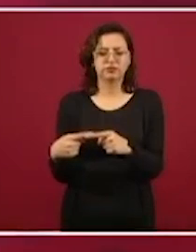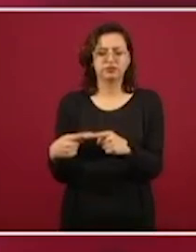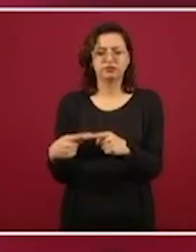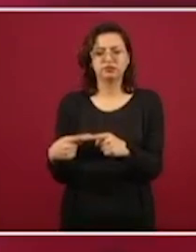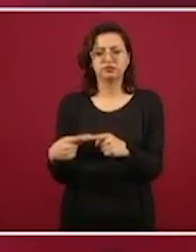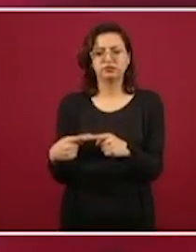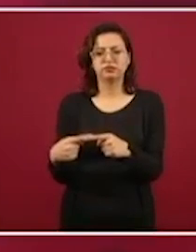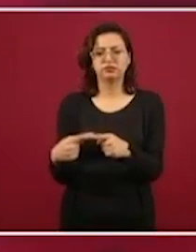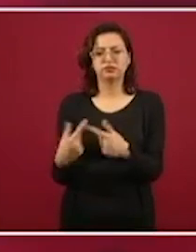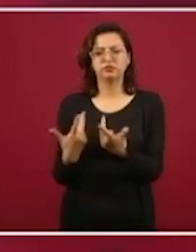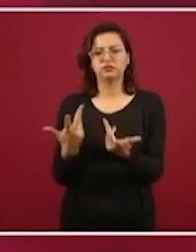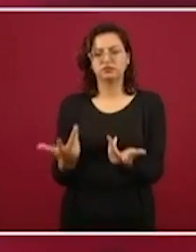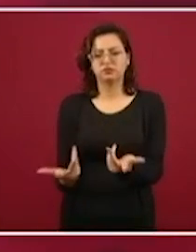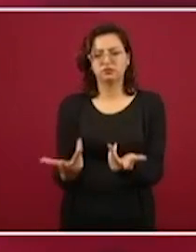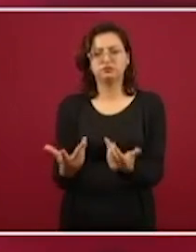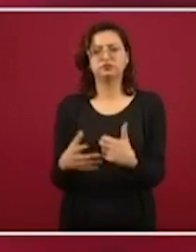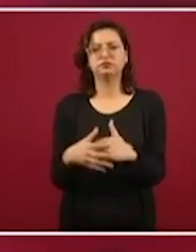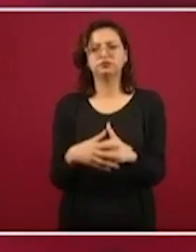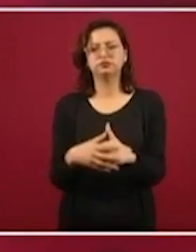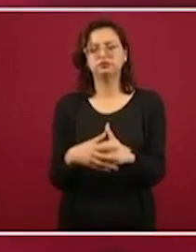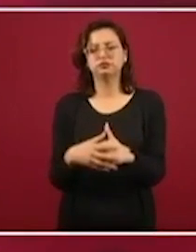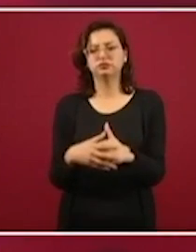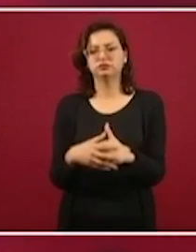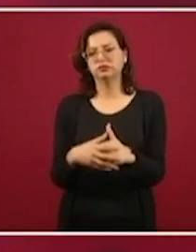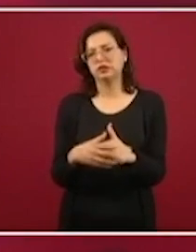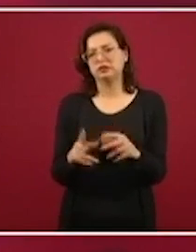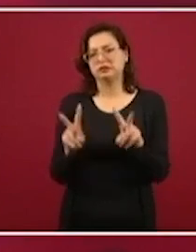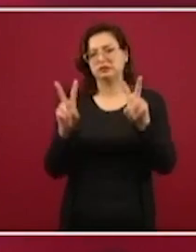propaganda sobre el coronavirus